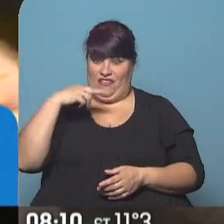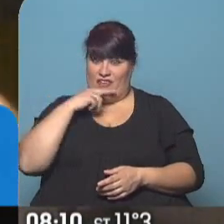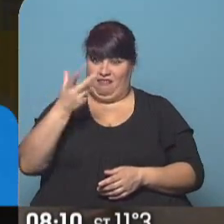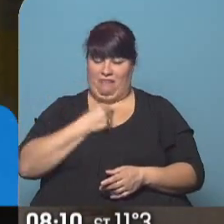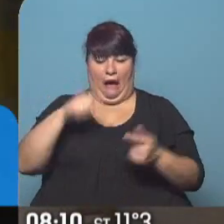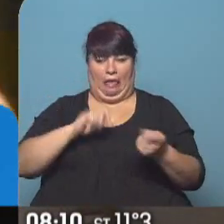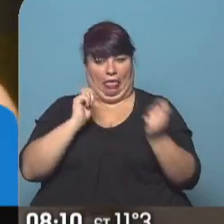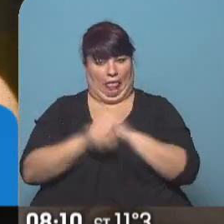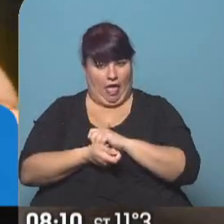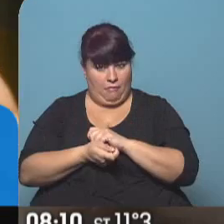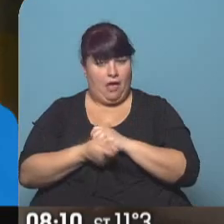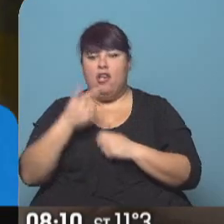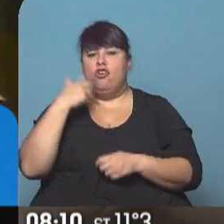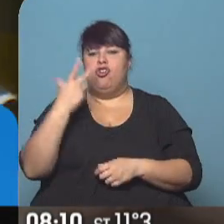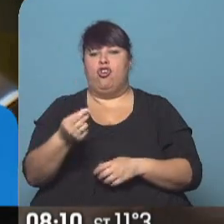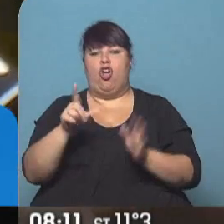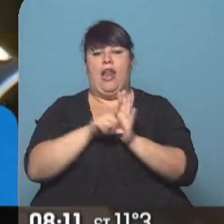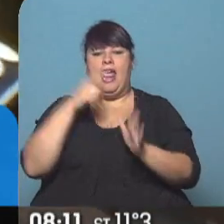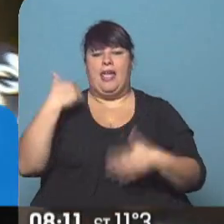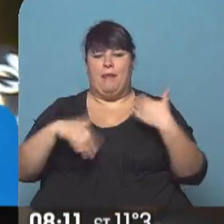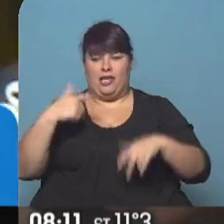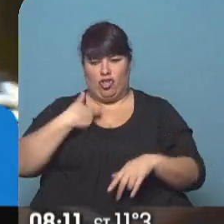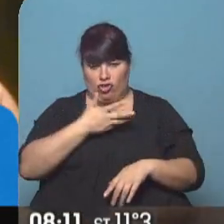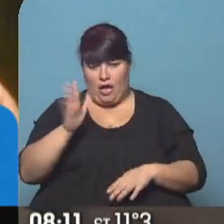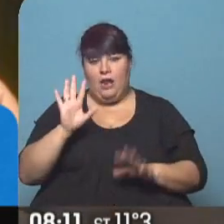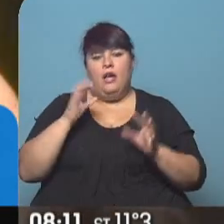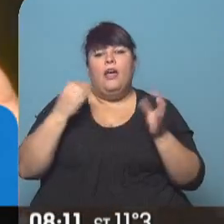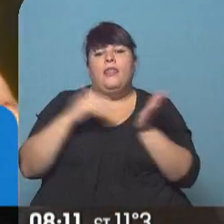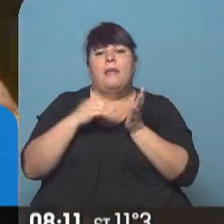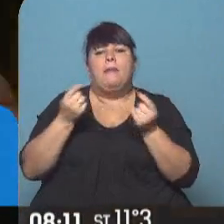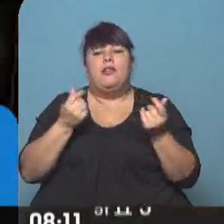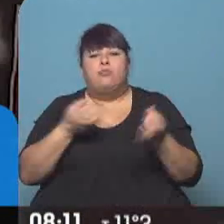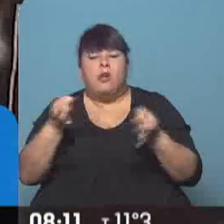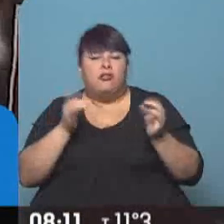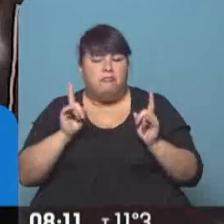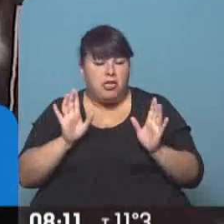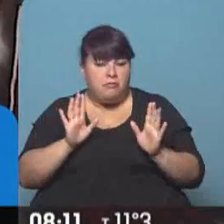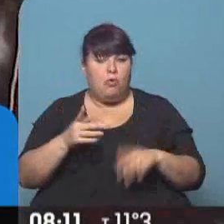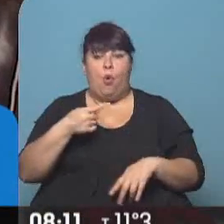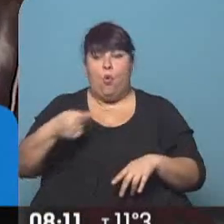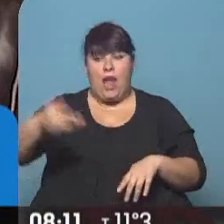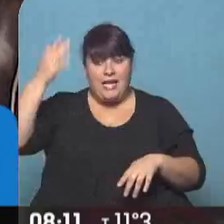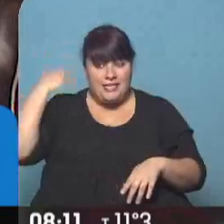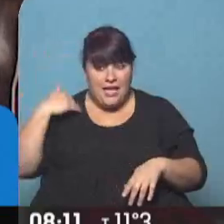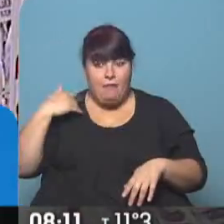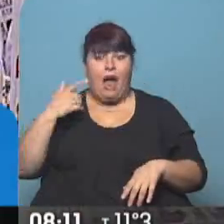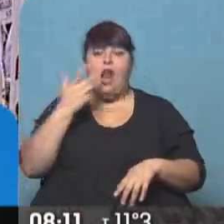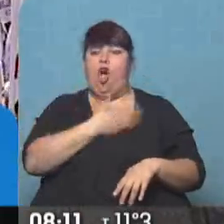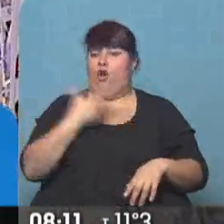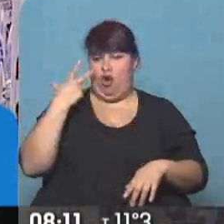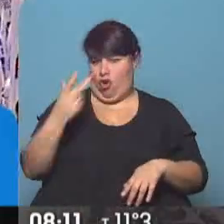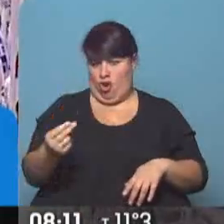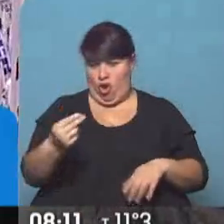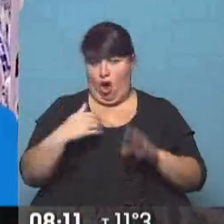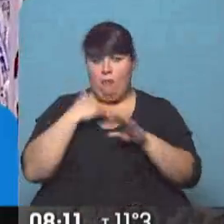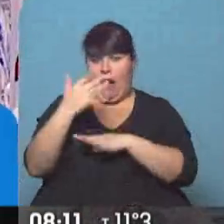pasado, de no implementar la ley de emergencia social, de ajustar sobre el presupuesto. La semana anterior, y tras la negativa del gobierno de